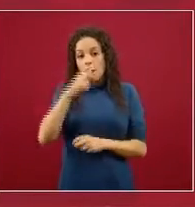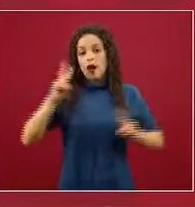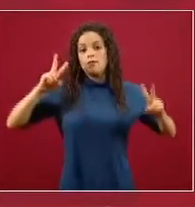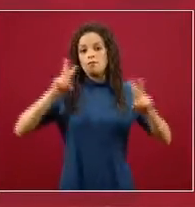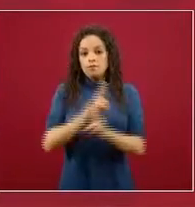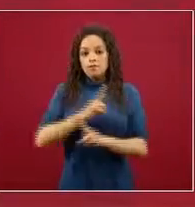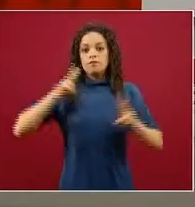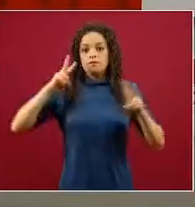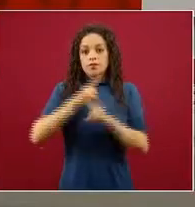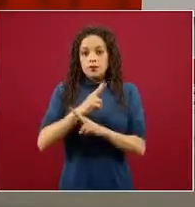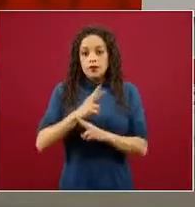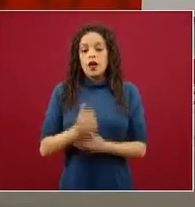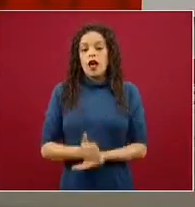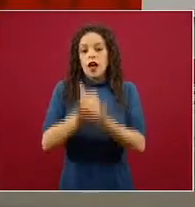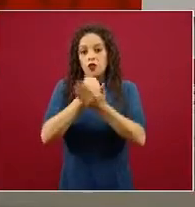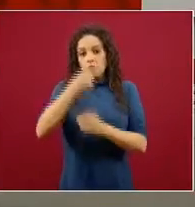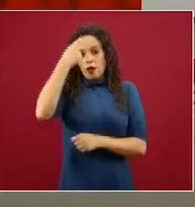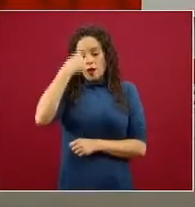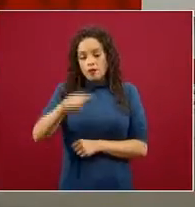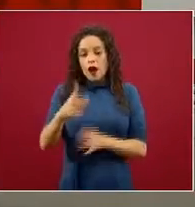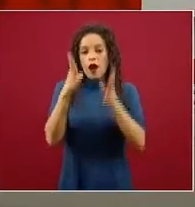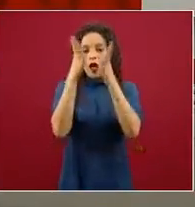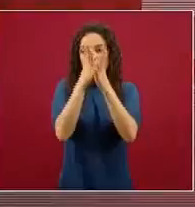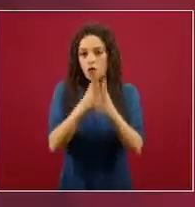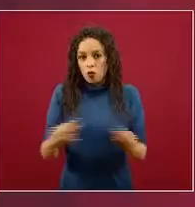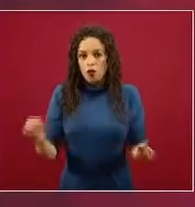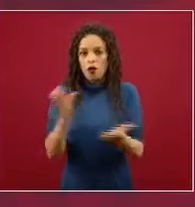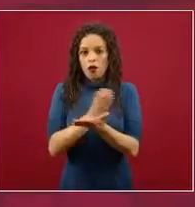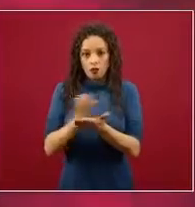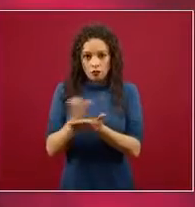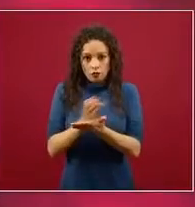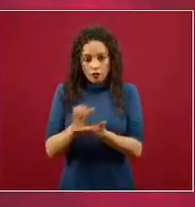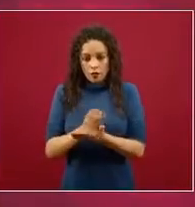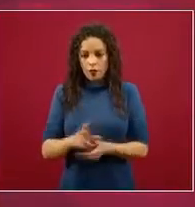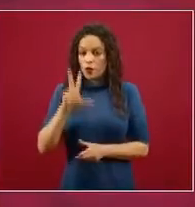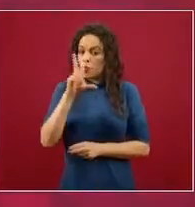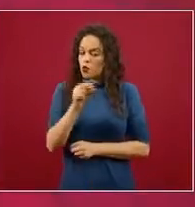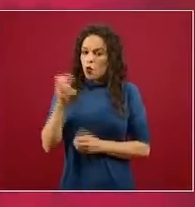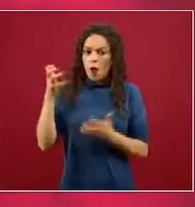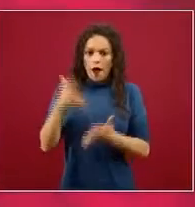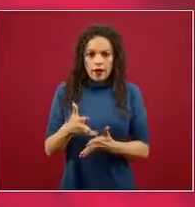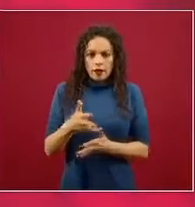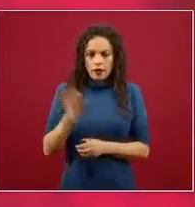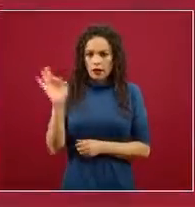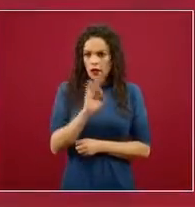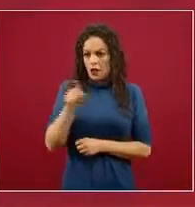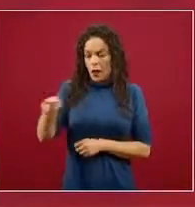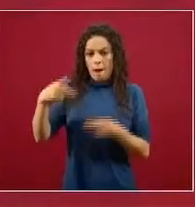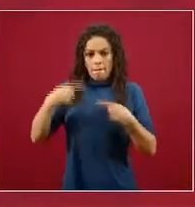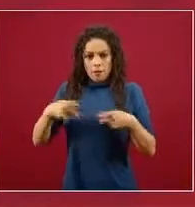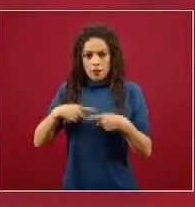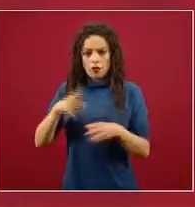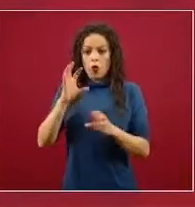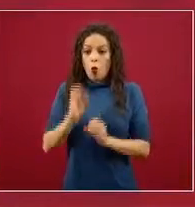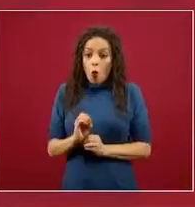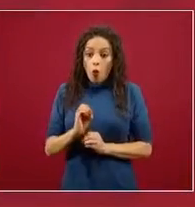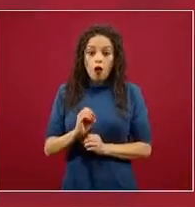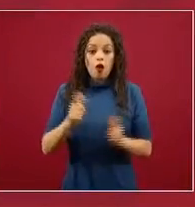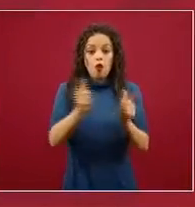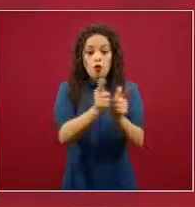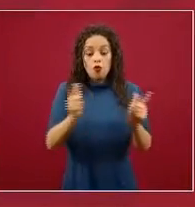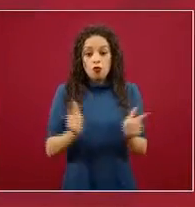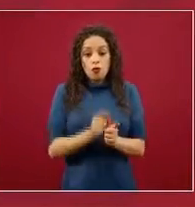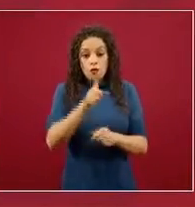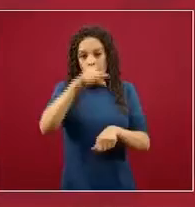pueden ayudar a la recuperación, independientemente de que la persona o el grupo médico tratante